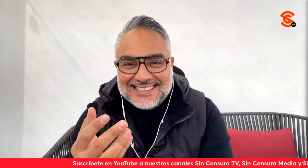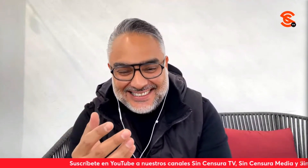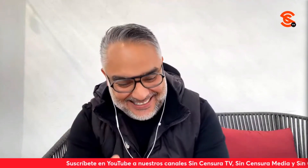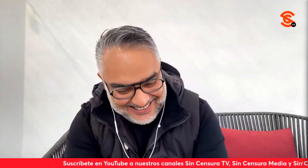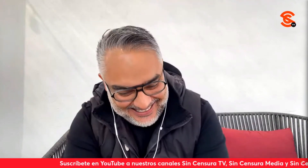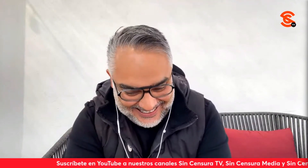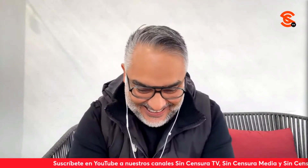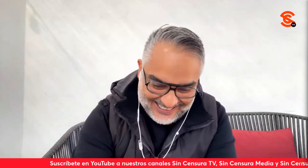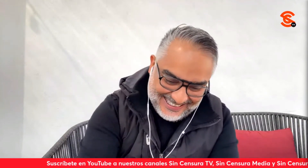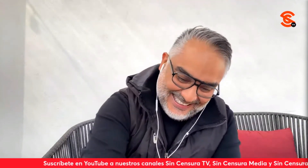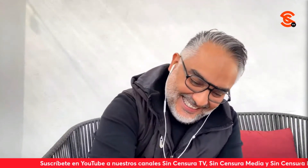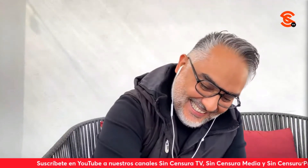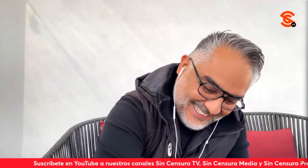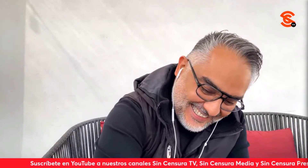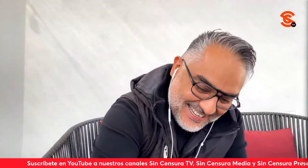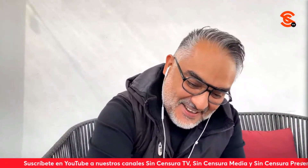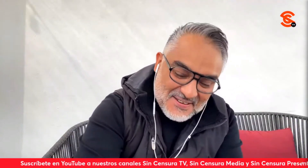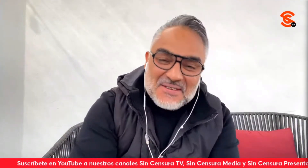México?